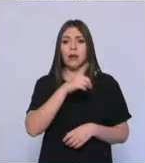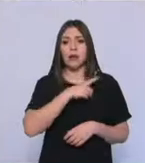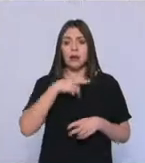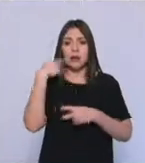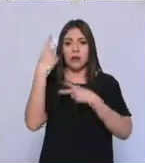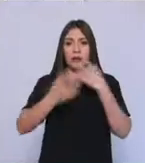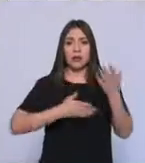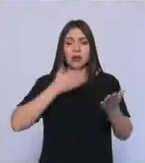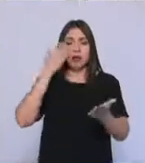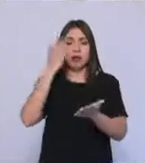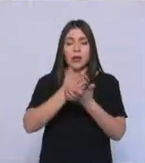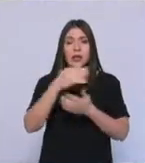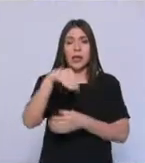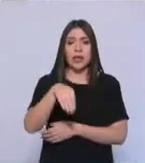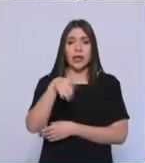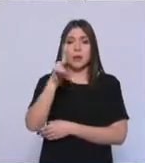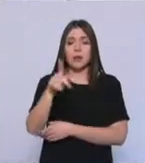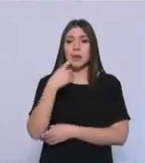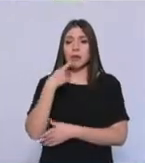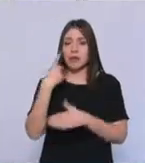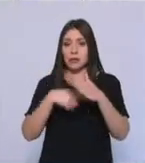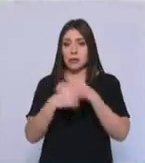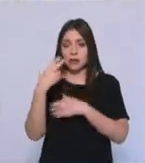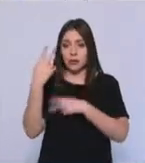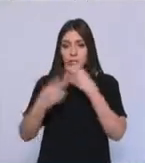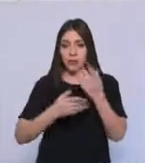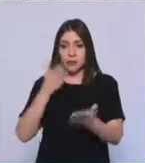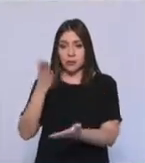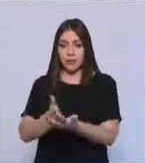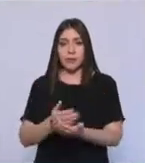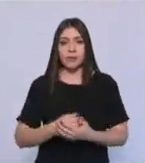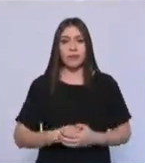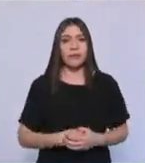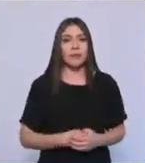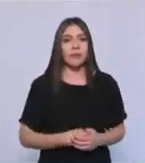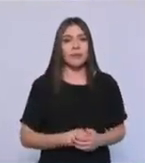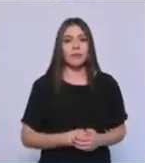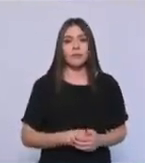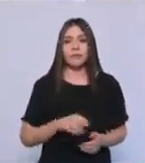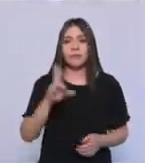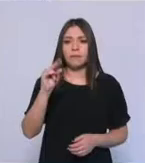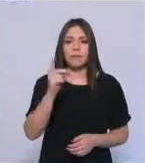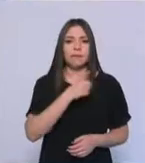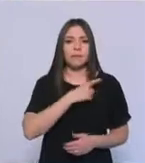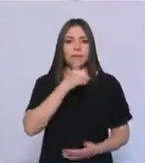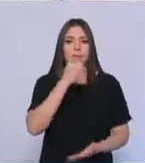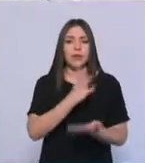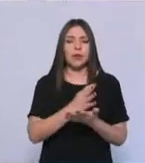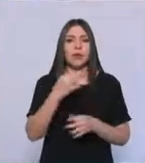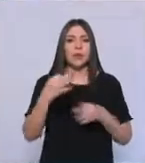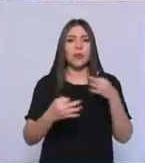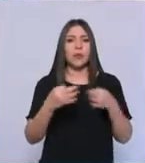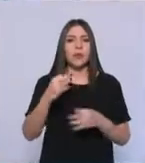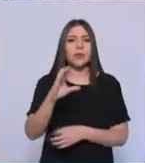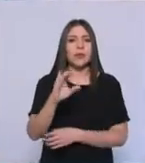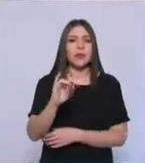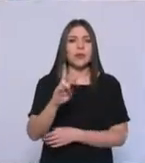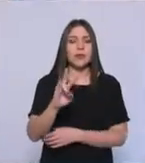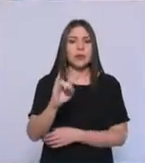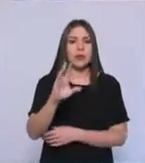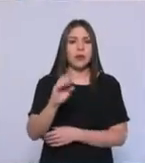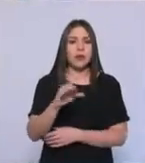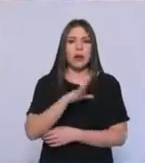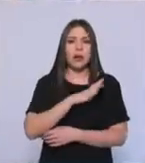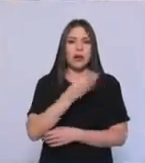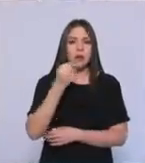acudir al Ministerio Público para ahí levantar una denuncia? No, es con el juez cívico. Tenemos jueces cívicos en todas